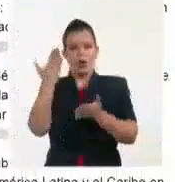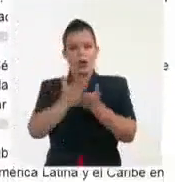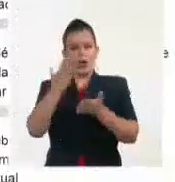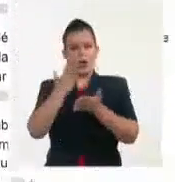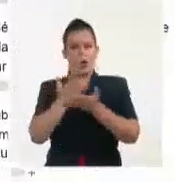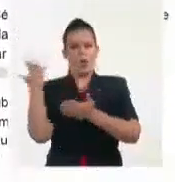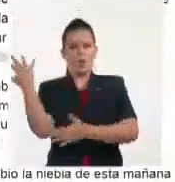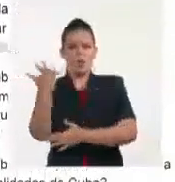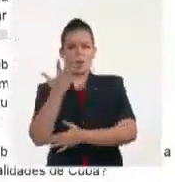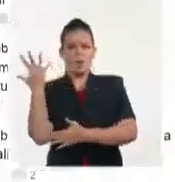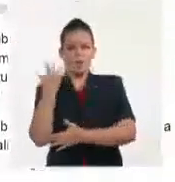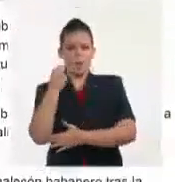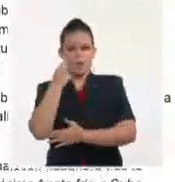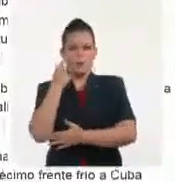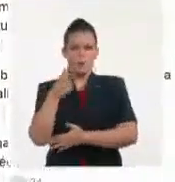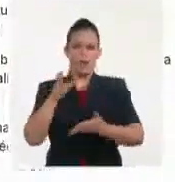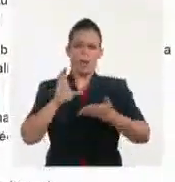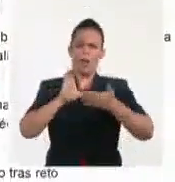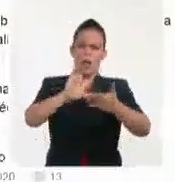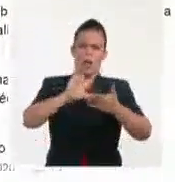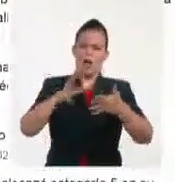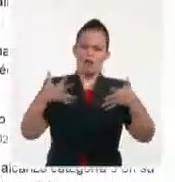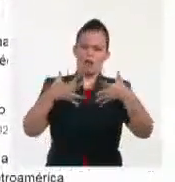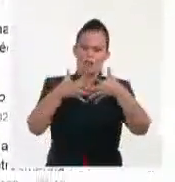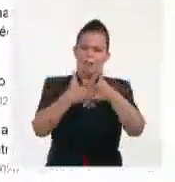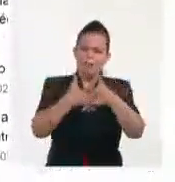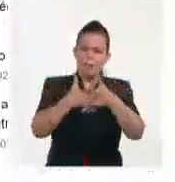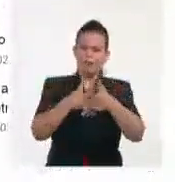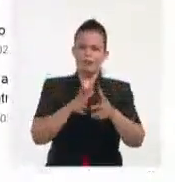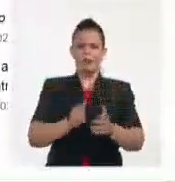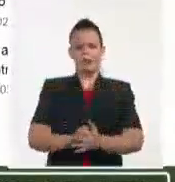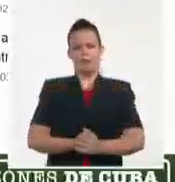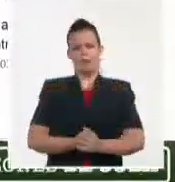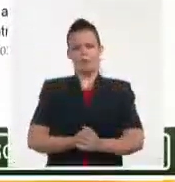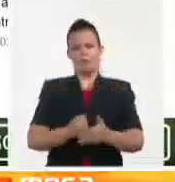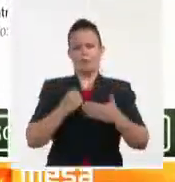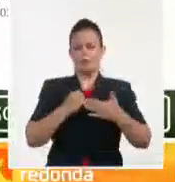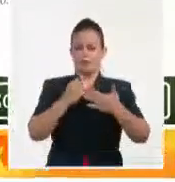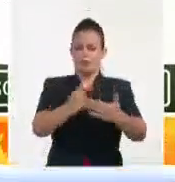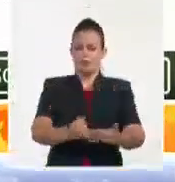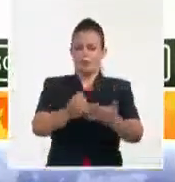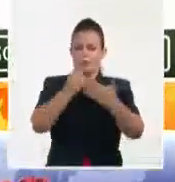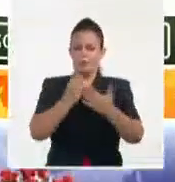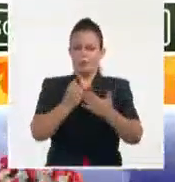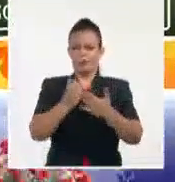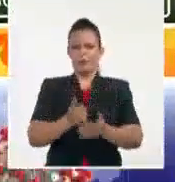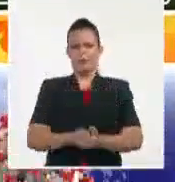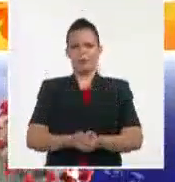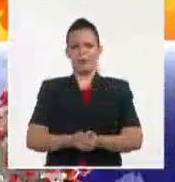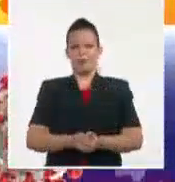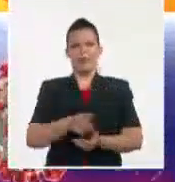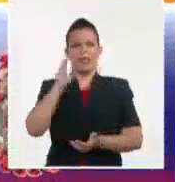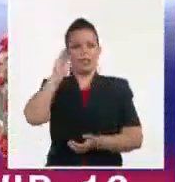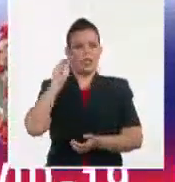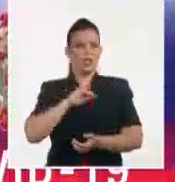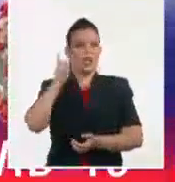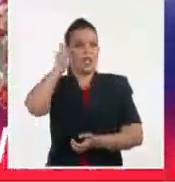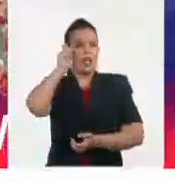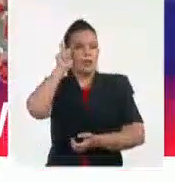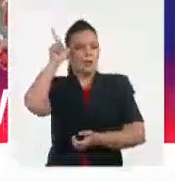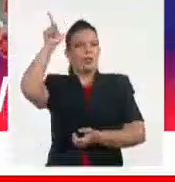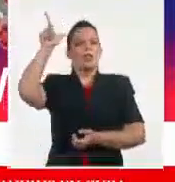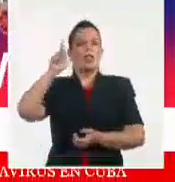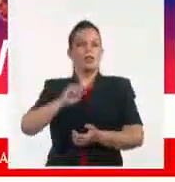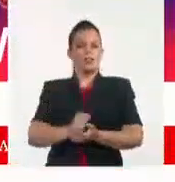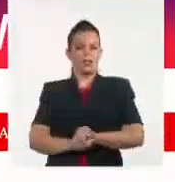una colaboración maravillosa entre los veteranos, dice Néstor, que sabios por viejos y por sabios, con